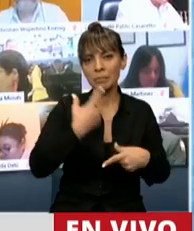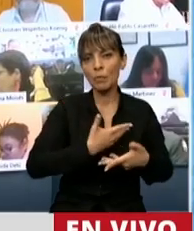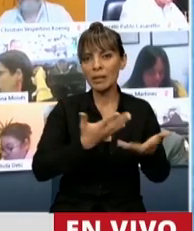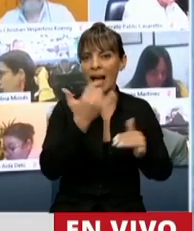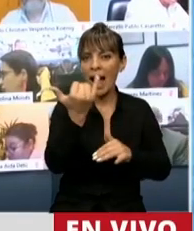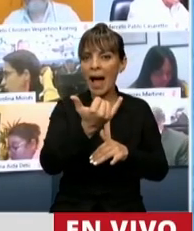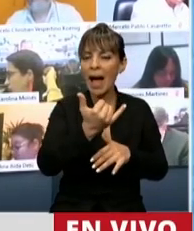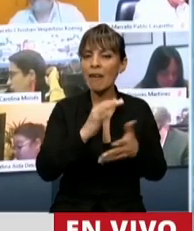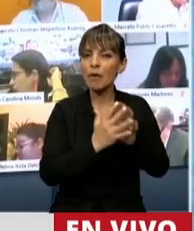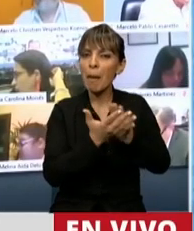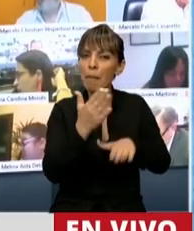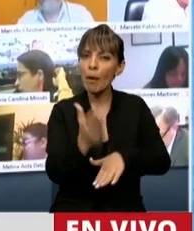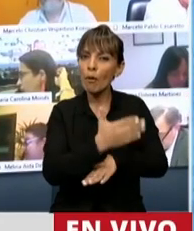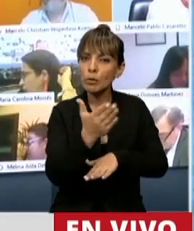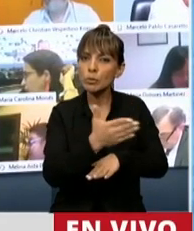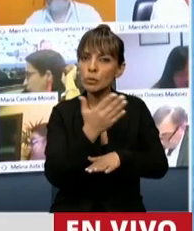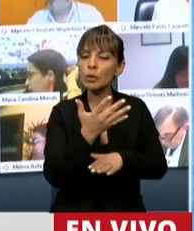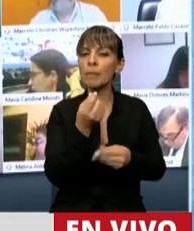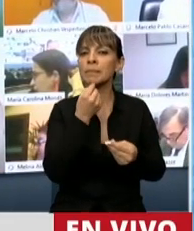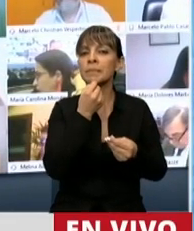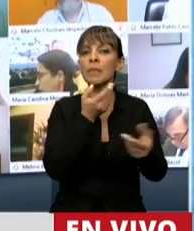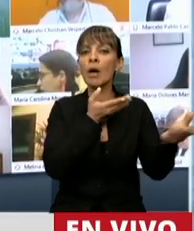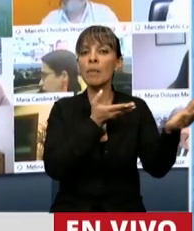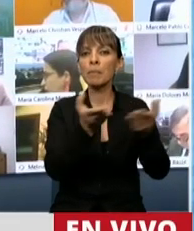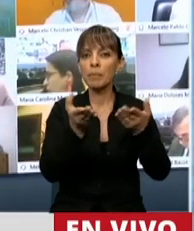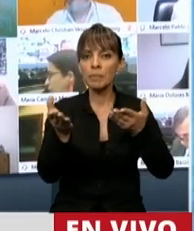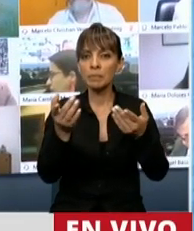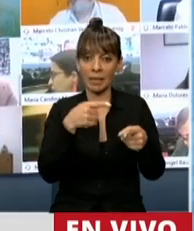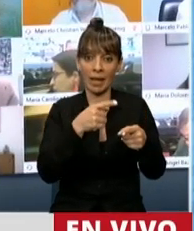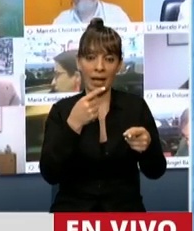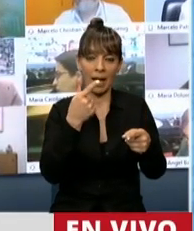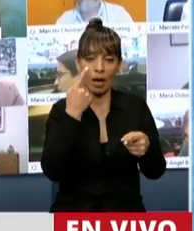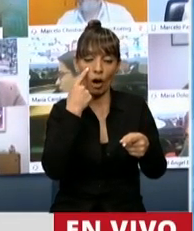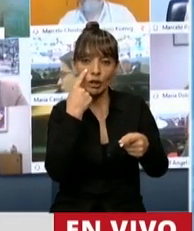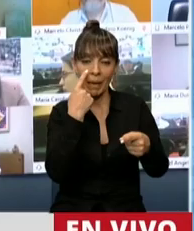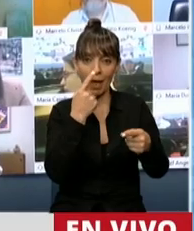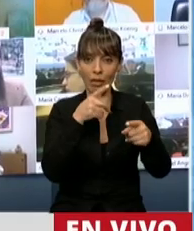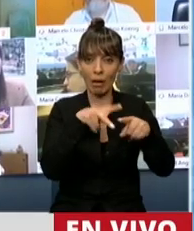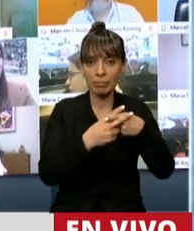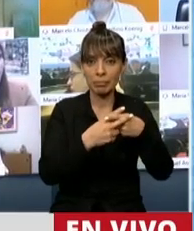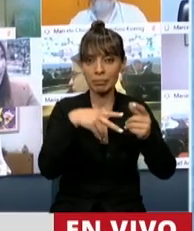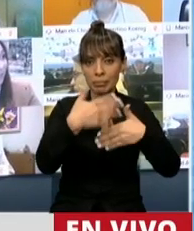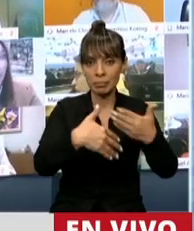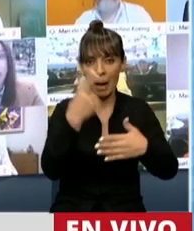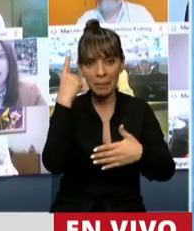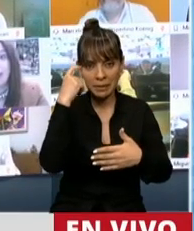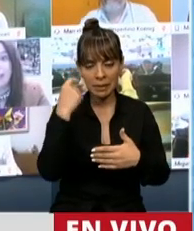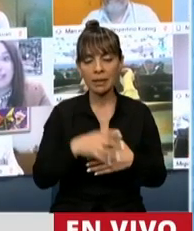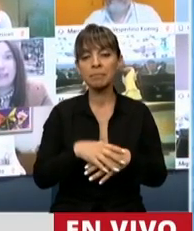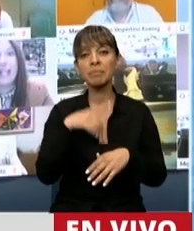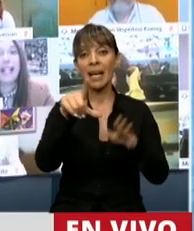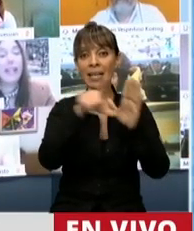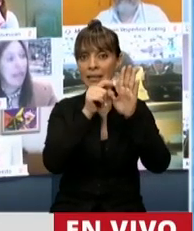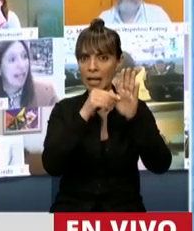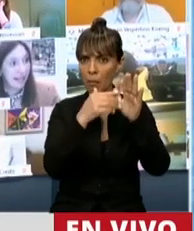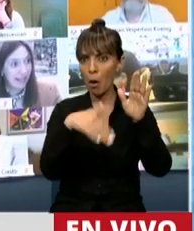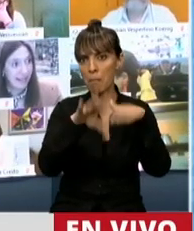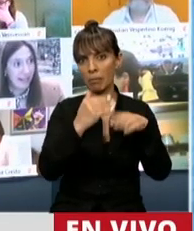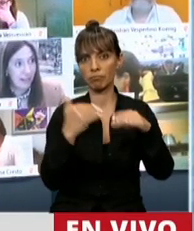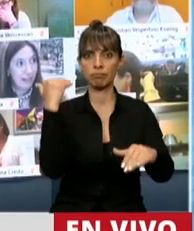para producir lo que son los servicios intensivos del conocimiento. Esta ley tiene una mirada superadora que la